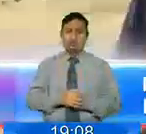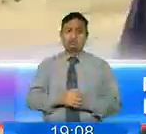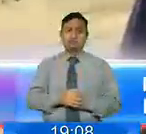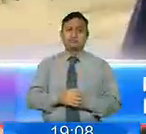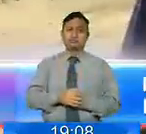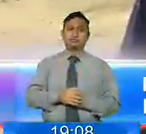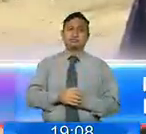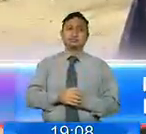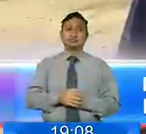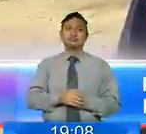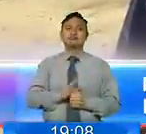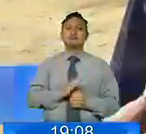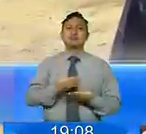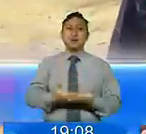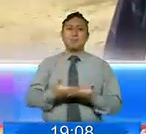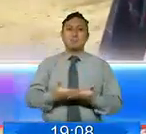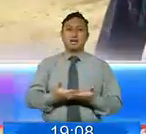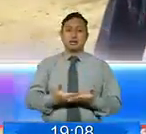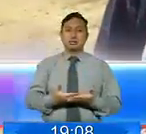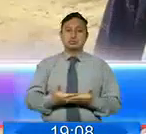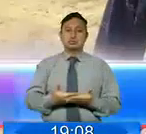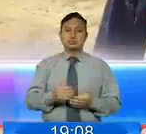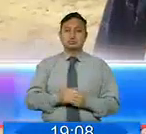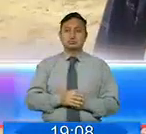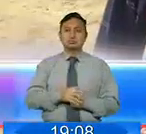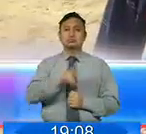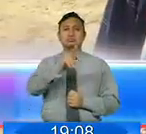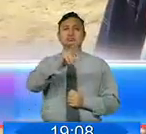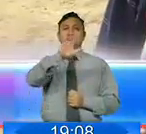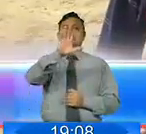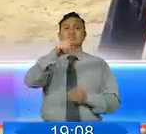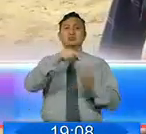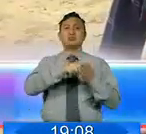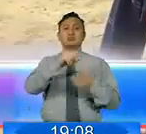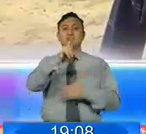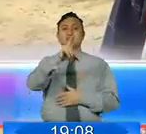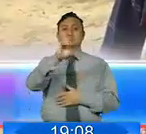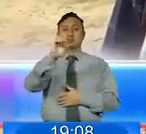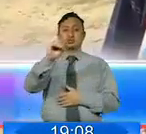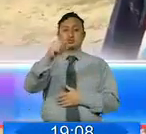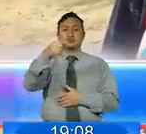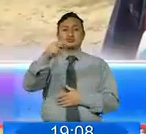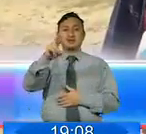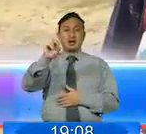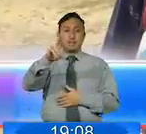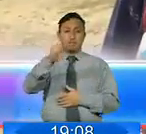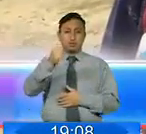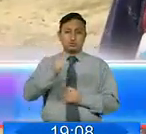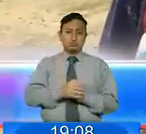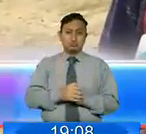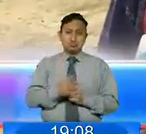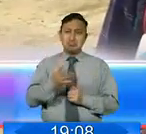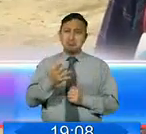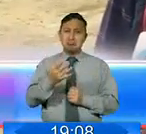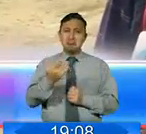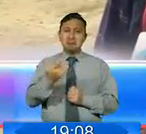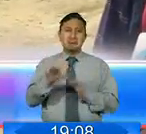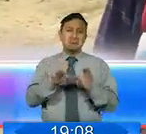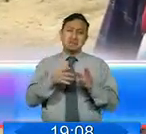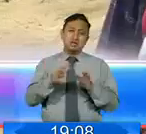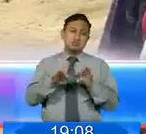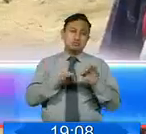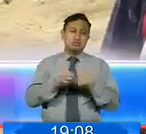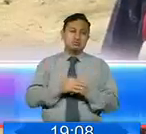el peso bruto que se ha logrado recuperar es de 35,200 G de tal manera que estamos hablando de eh